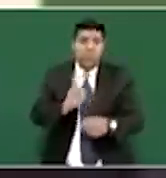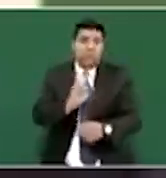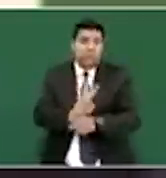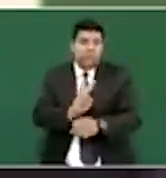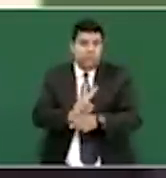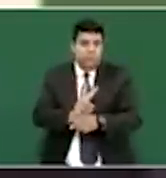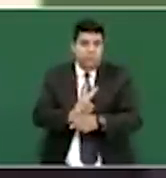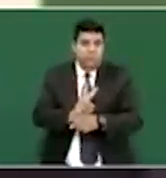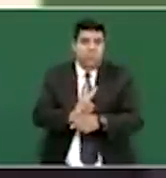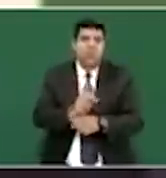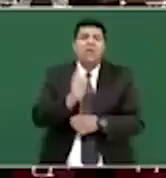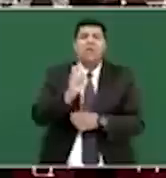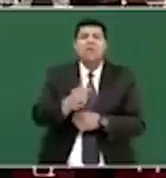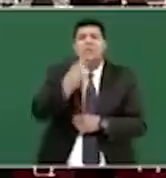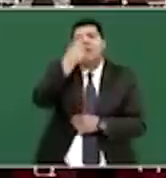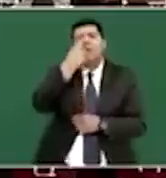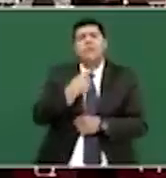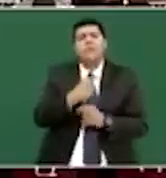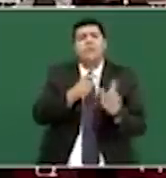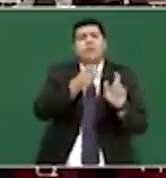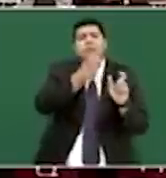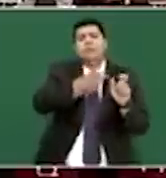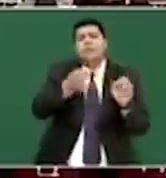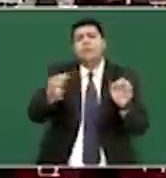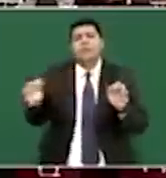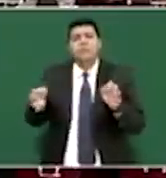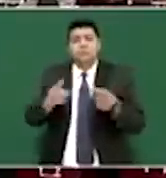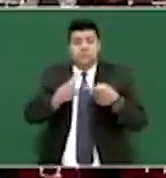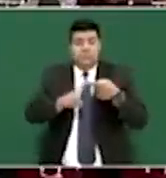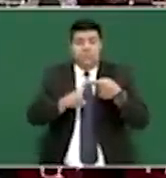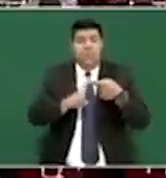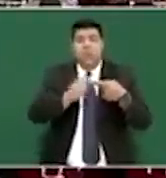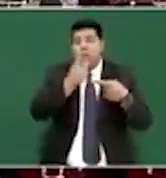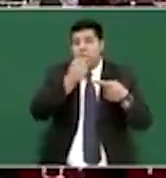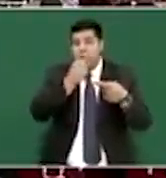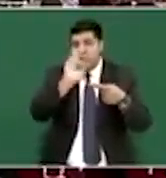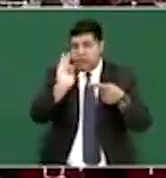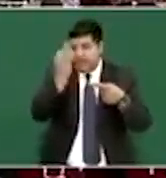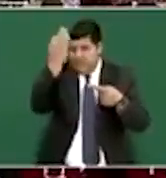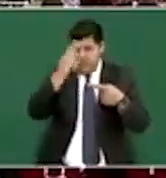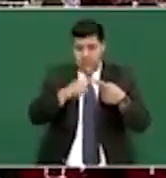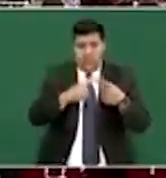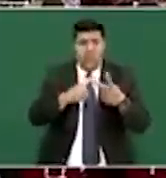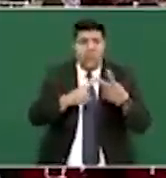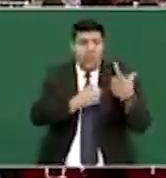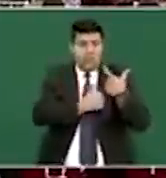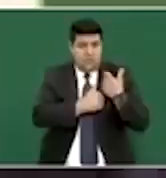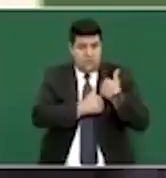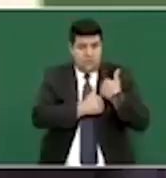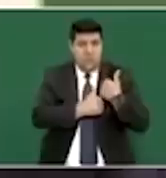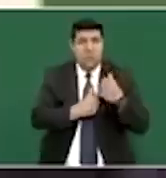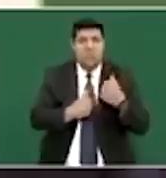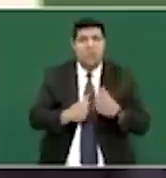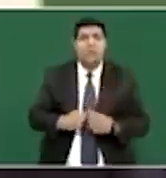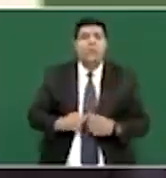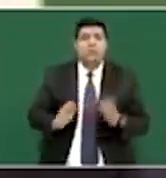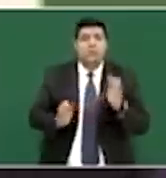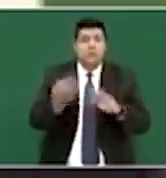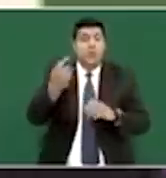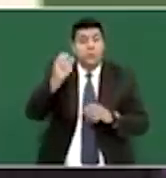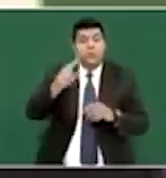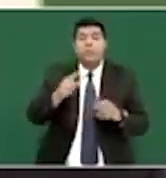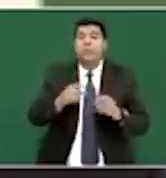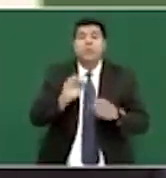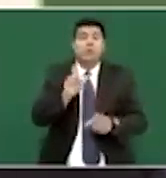que lo integra la Policía Federal, la Secretaría de Marina, la Secretaría de la